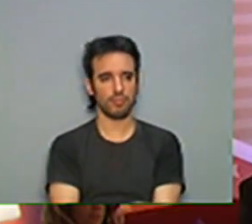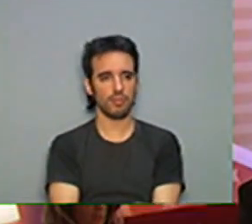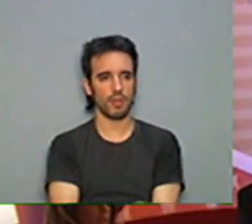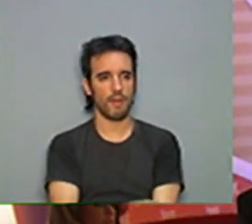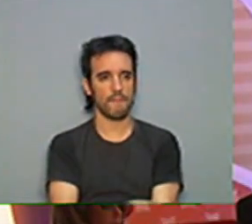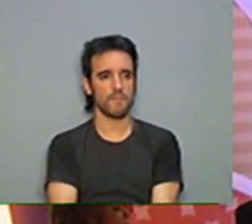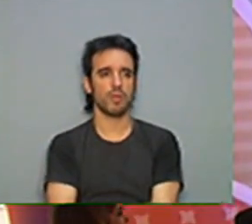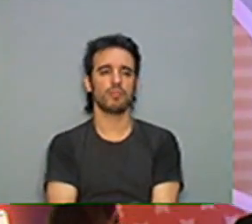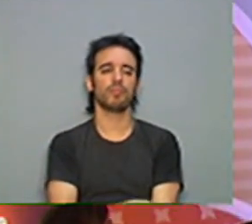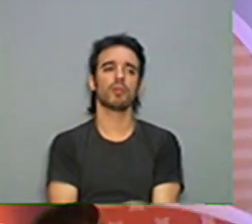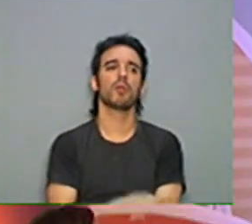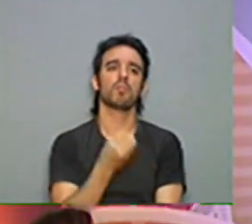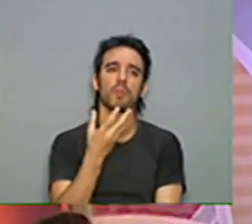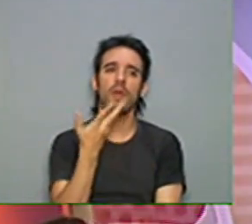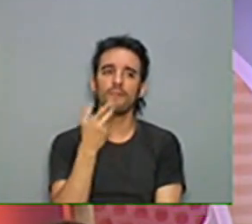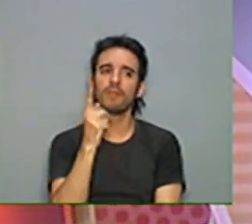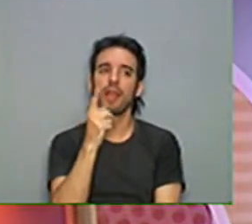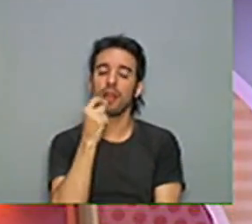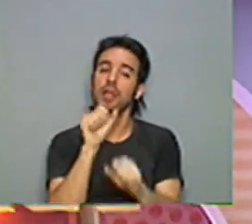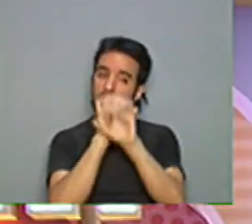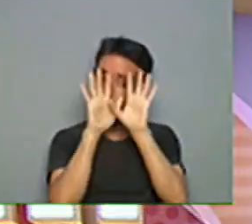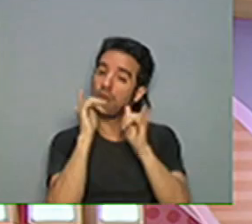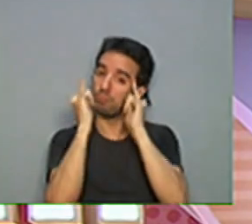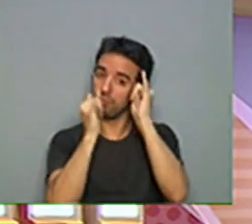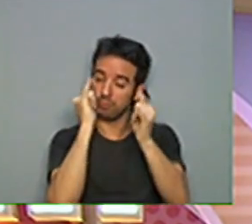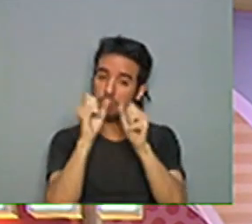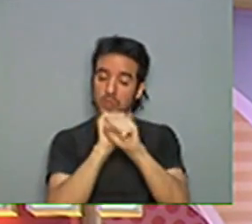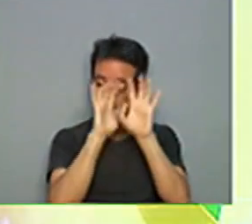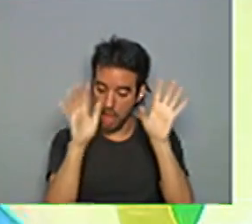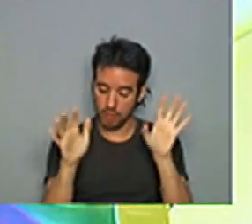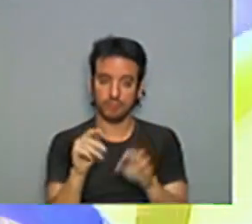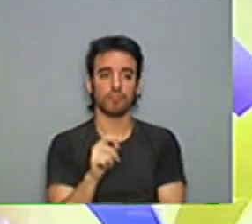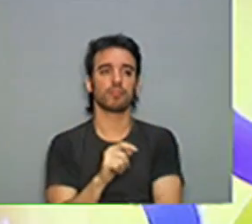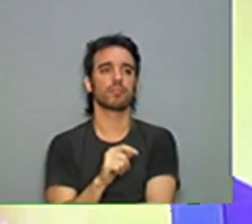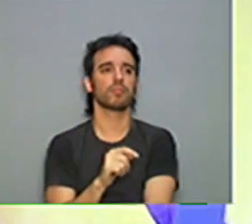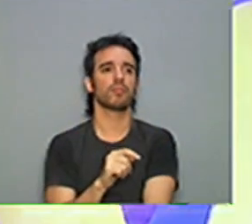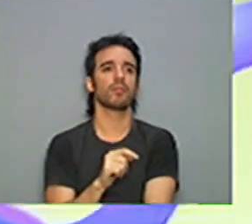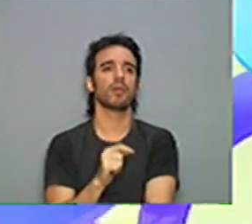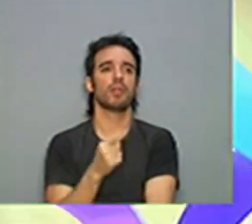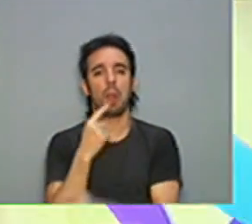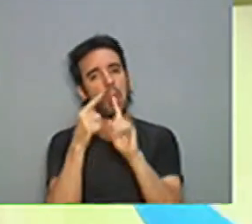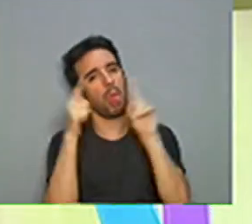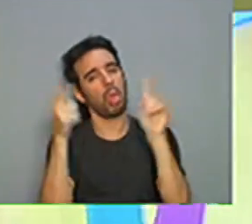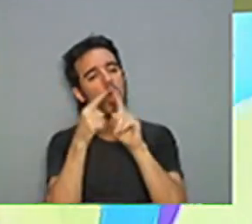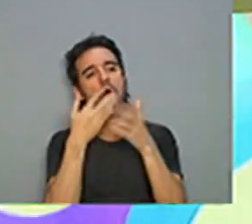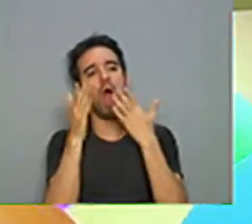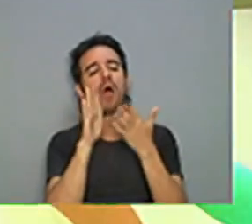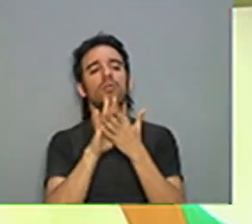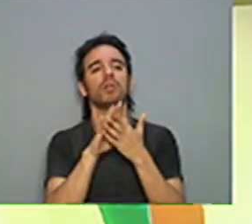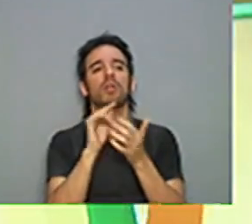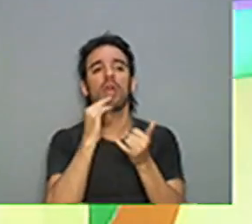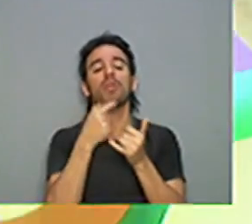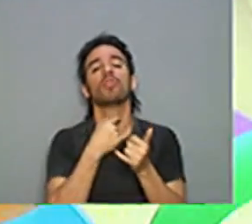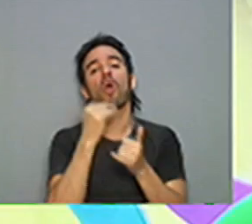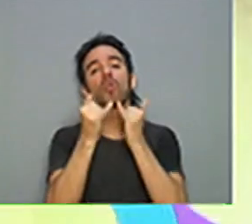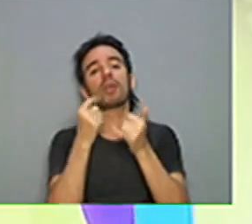Muy bien, Karina, ¿eh? Me gusta esta Karina. Clarita, aunque algunos temas se le confunden un poco, ¿no? Eso sí, tardó mucho en hablar, finalmente quiso contar lo que estaba